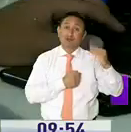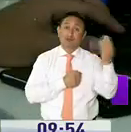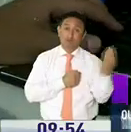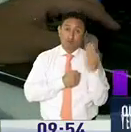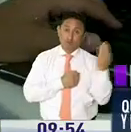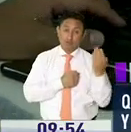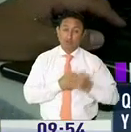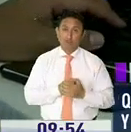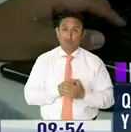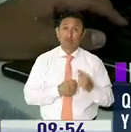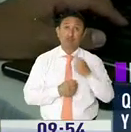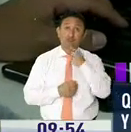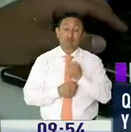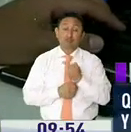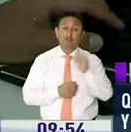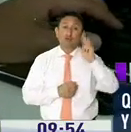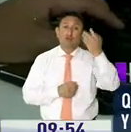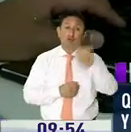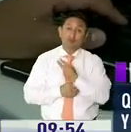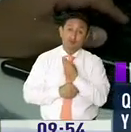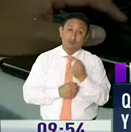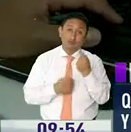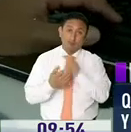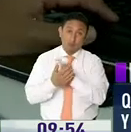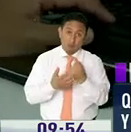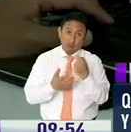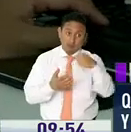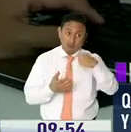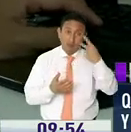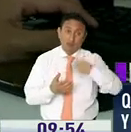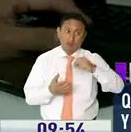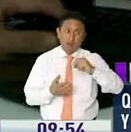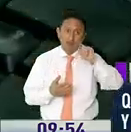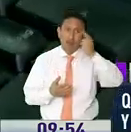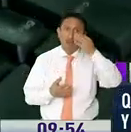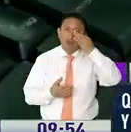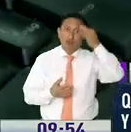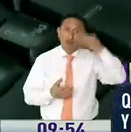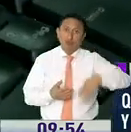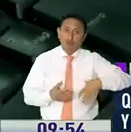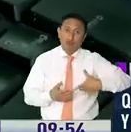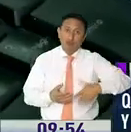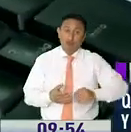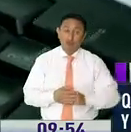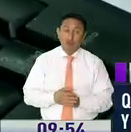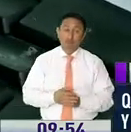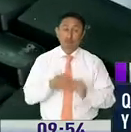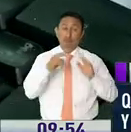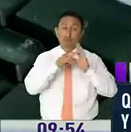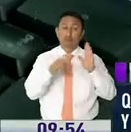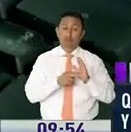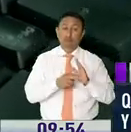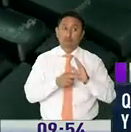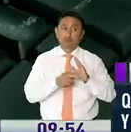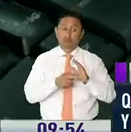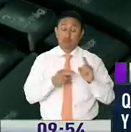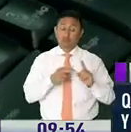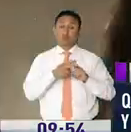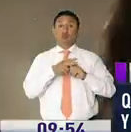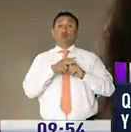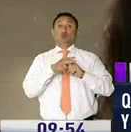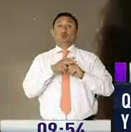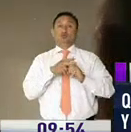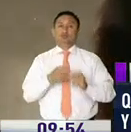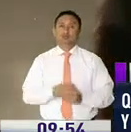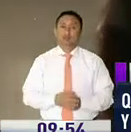bachillerato comentó que en la segunda semana de suspensión de clases su hija tuvo su primera evaluación virtual calificada, que les tomó por sorpresa.